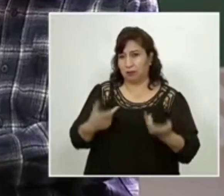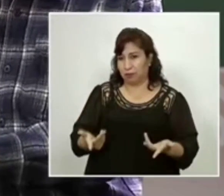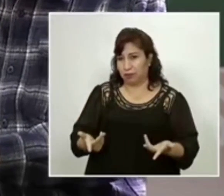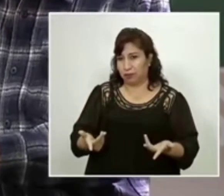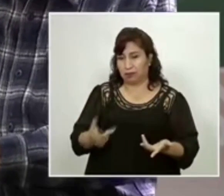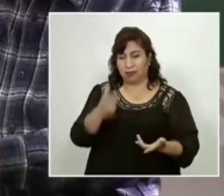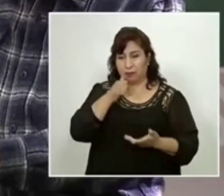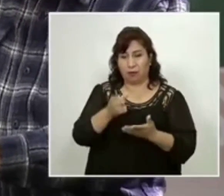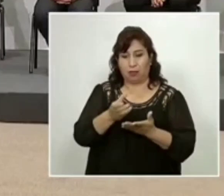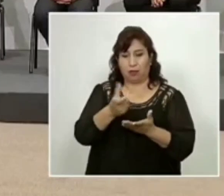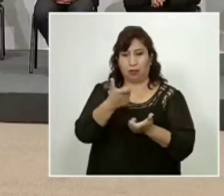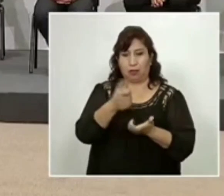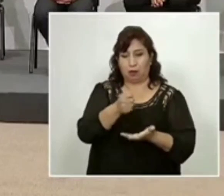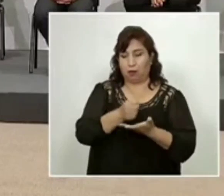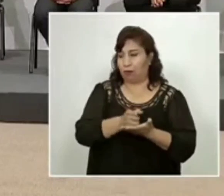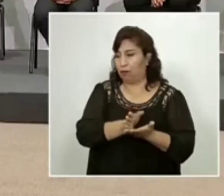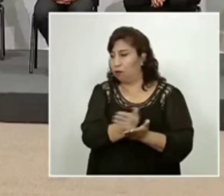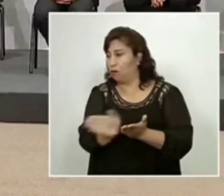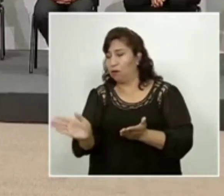gente. Entonces,